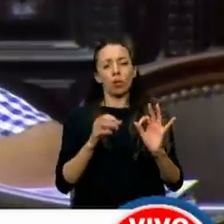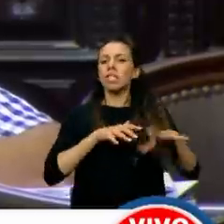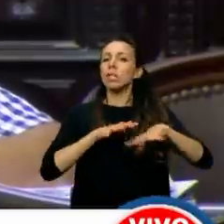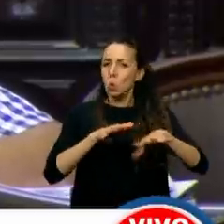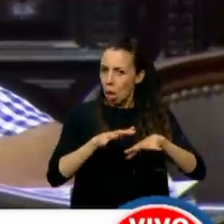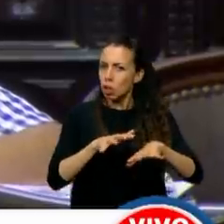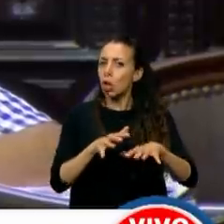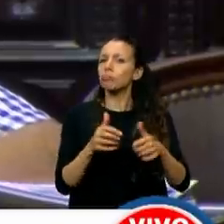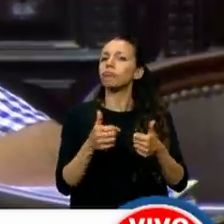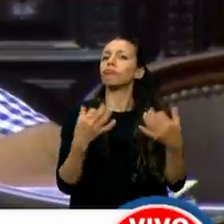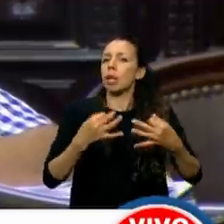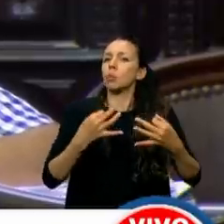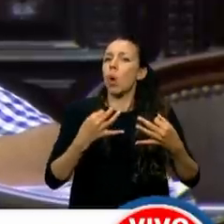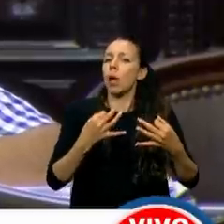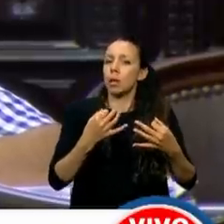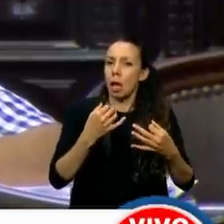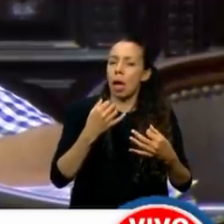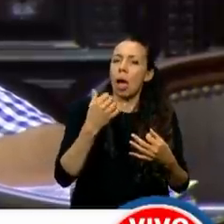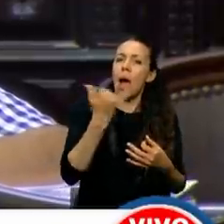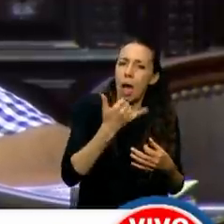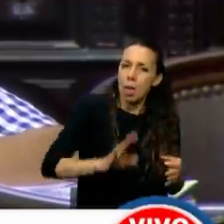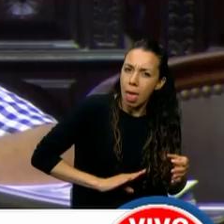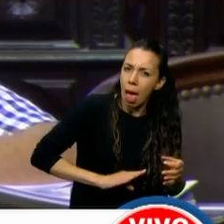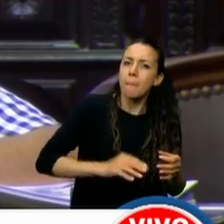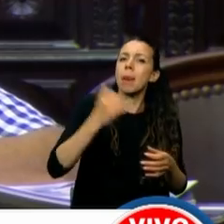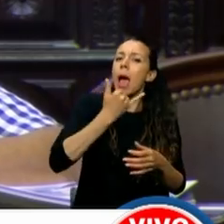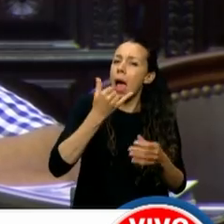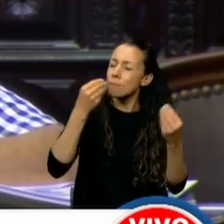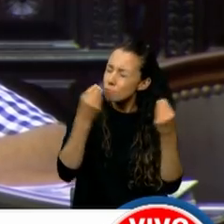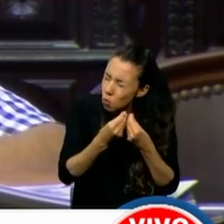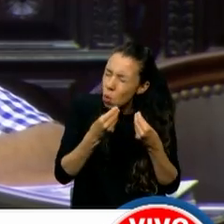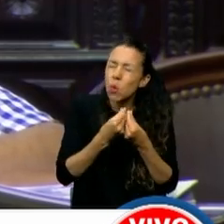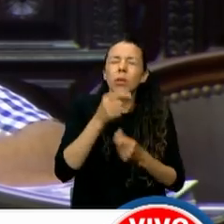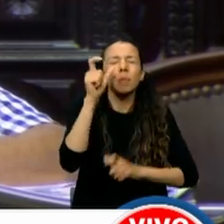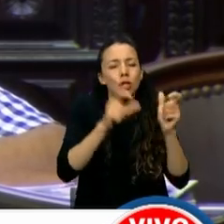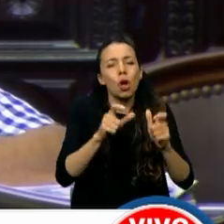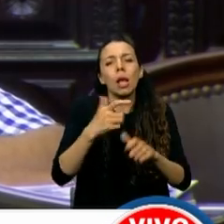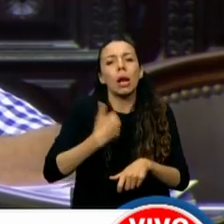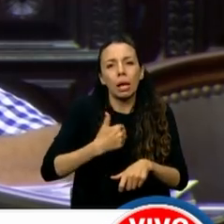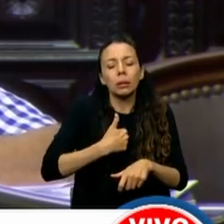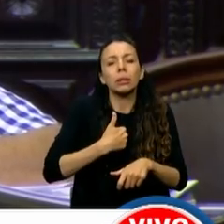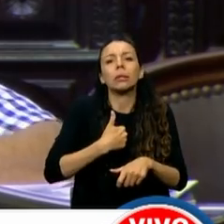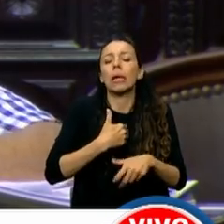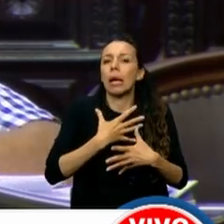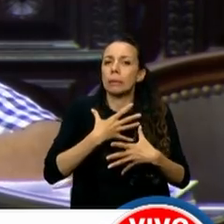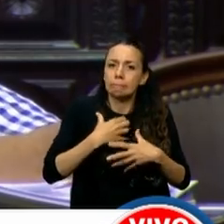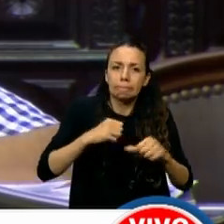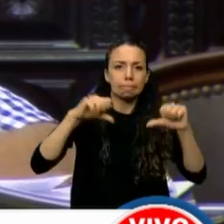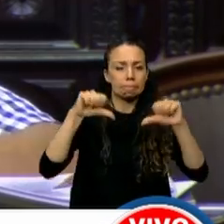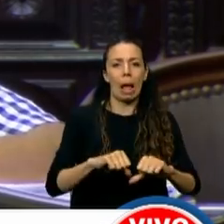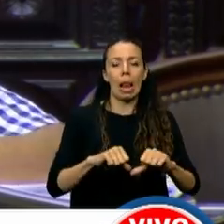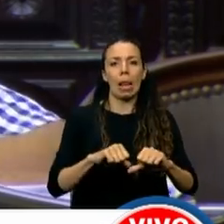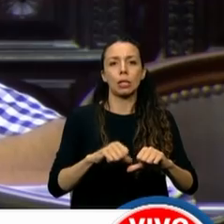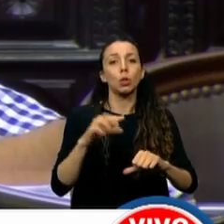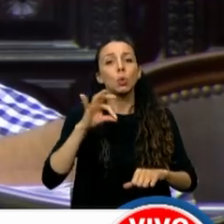hambre que hay millones de argentinos que la están pasando mal que los sueldos no alcanzan y soy crítico